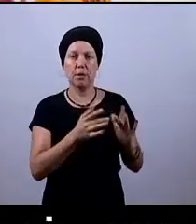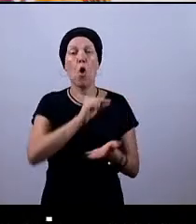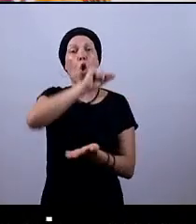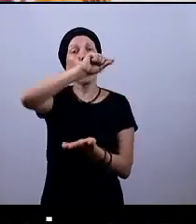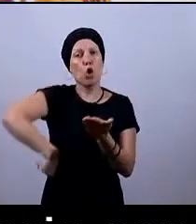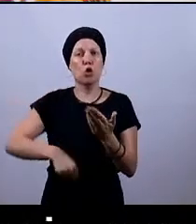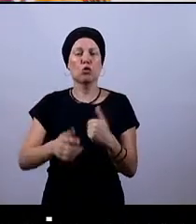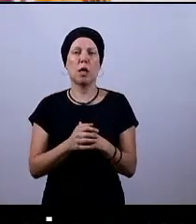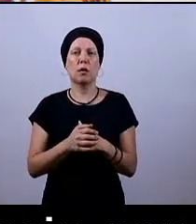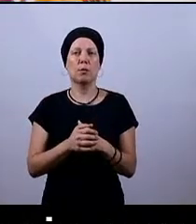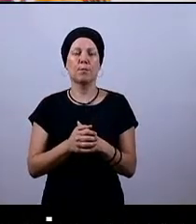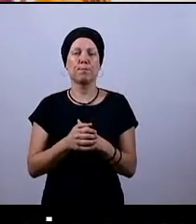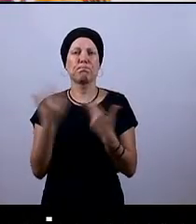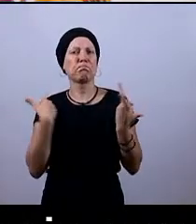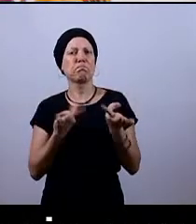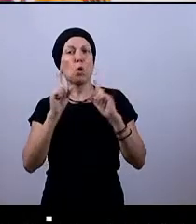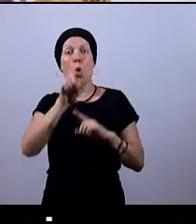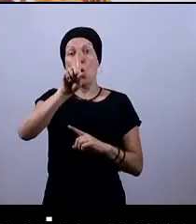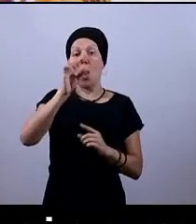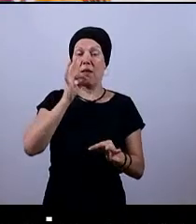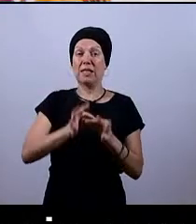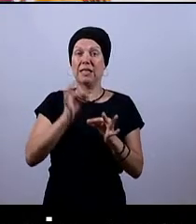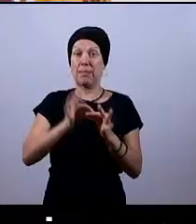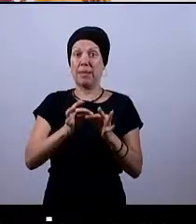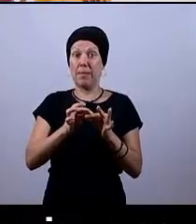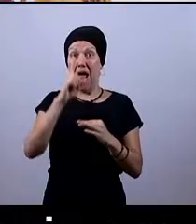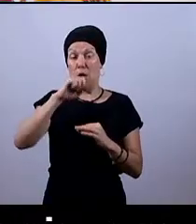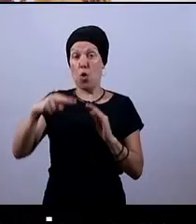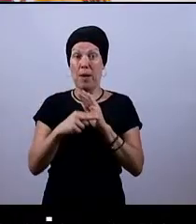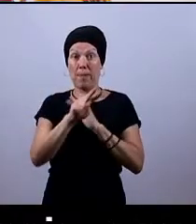tendrá una vigencia desde el 1 de septiembre del año